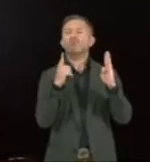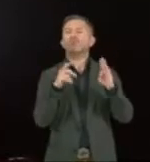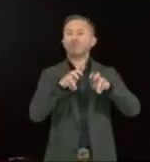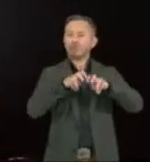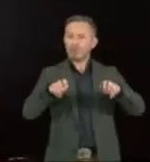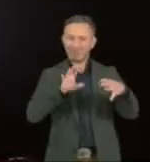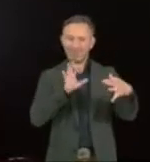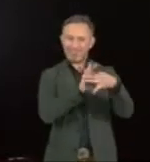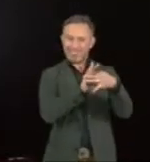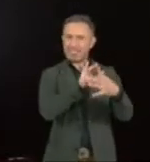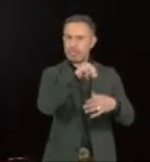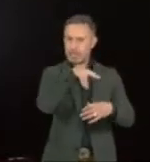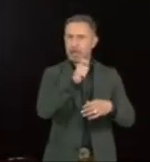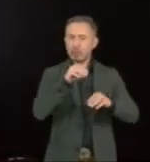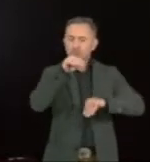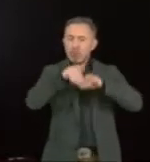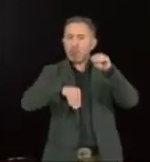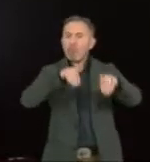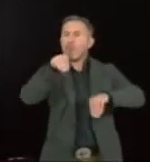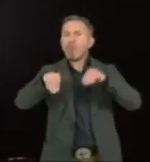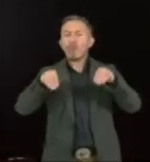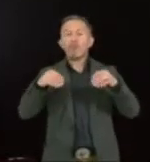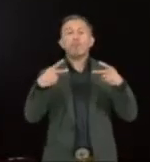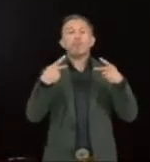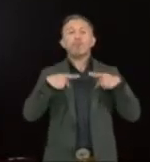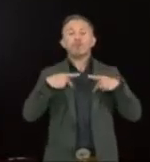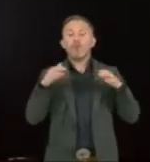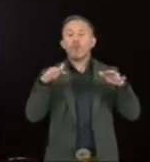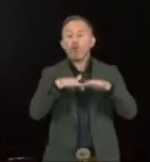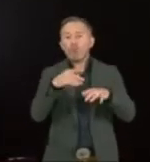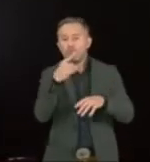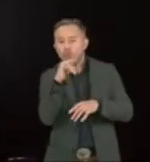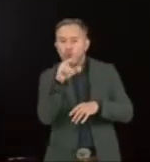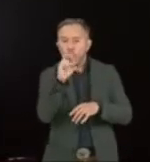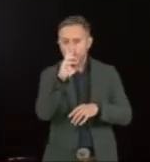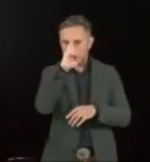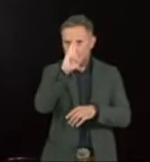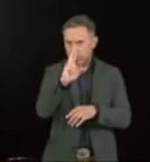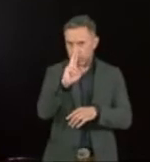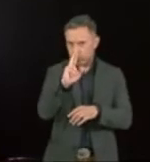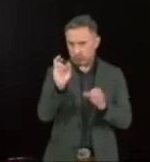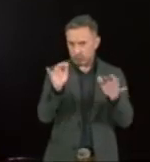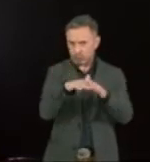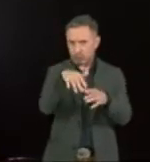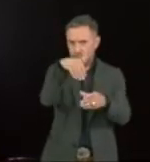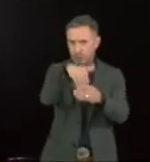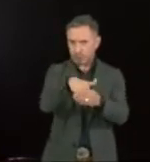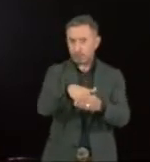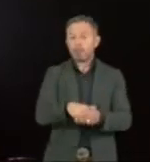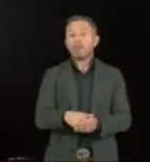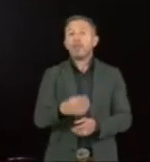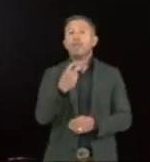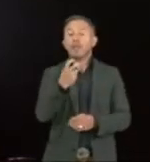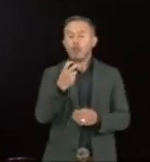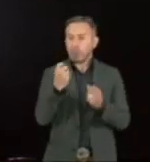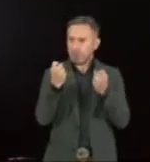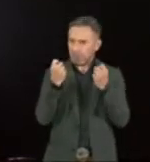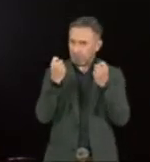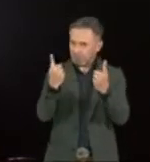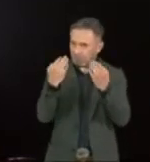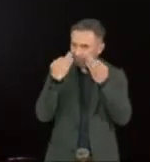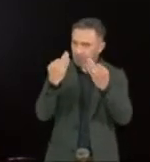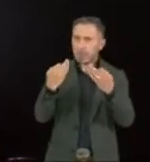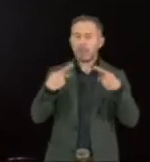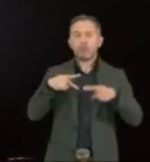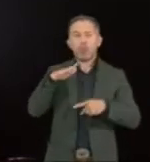principales garantes del respeto a la voluntad expresada en las urnas después de esta demostración de civismo y compromiso democrático